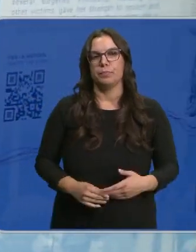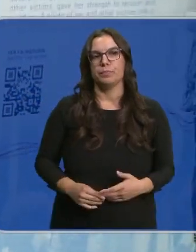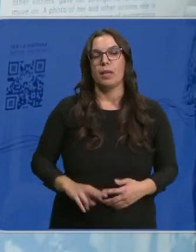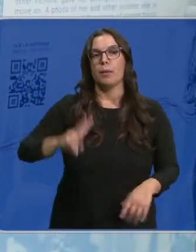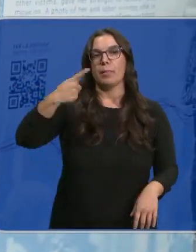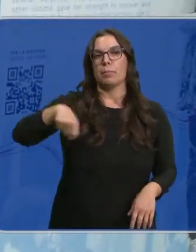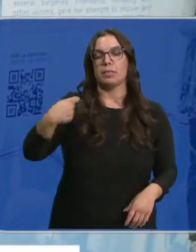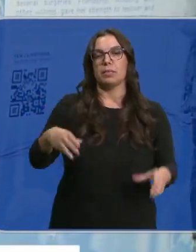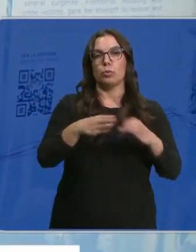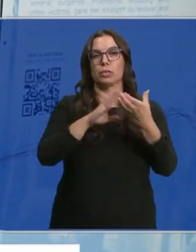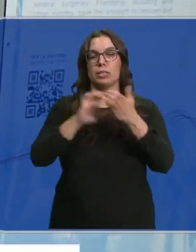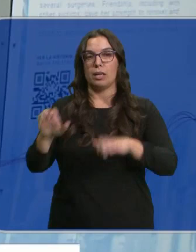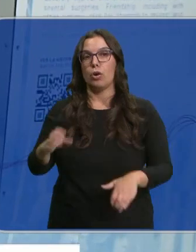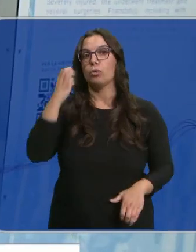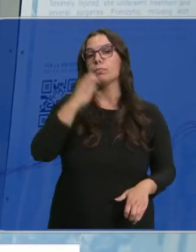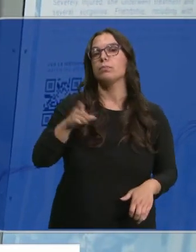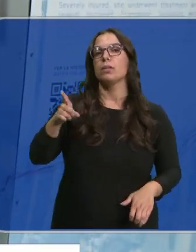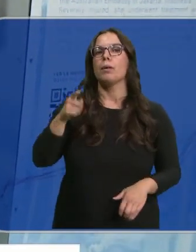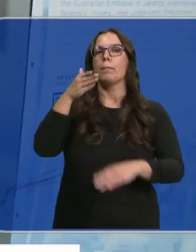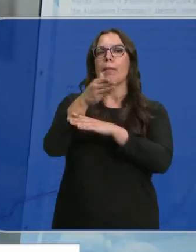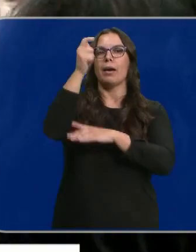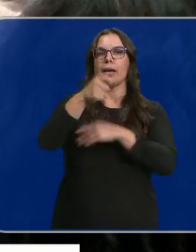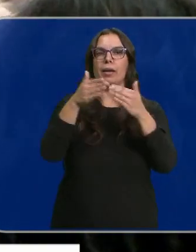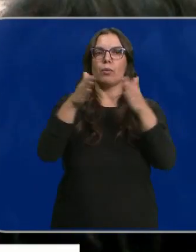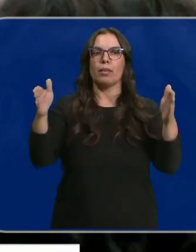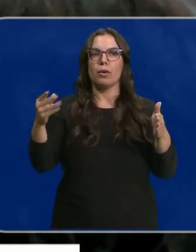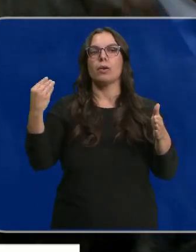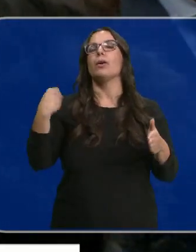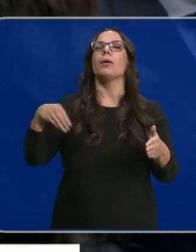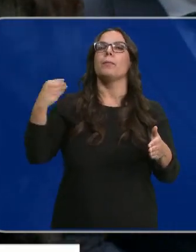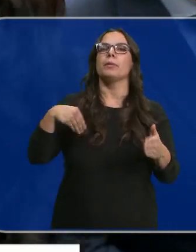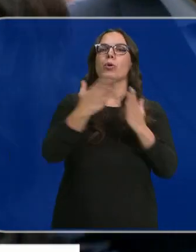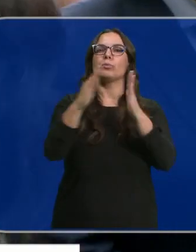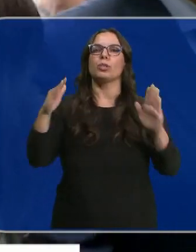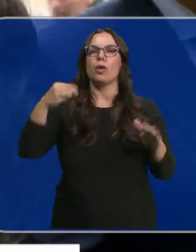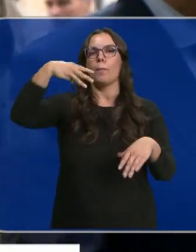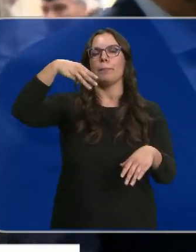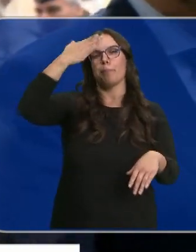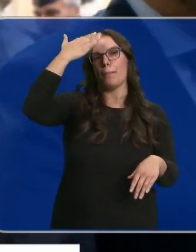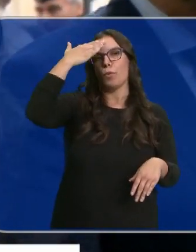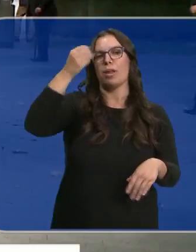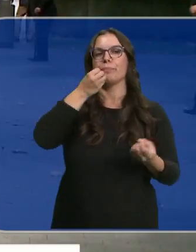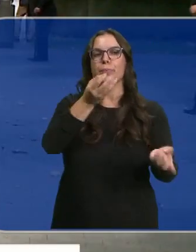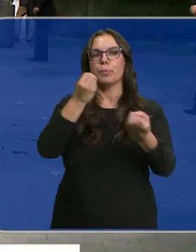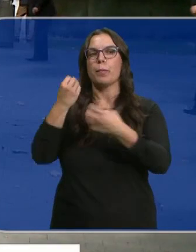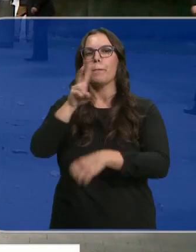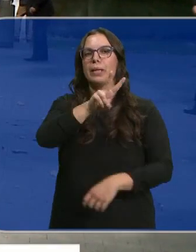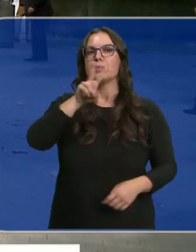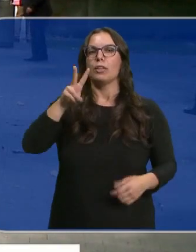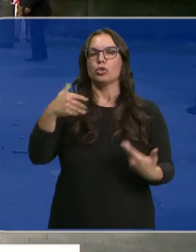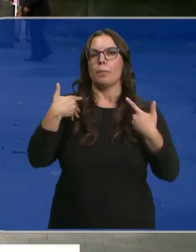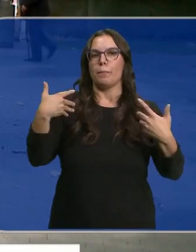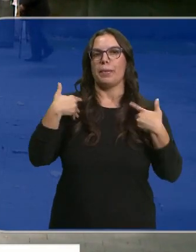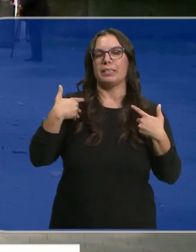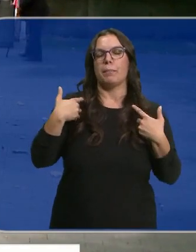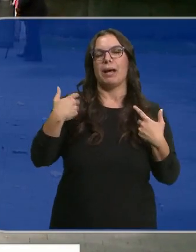El vicepresidente de la Junta, Juan García Gallardo, ha inaugurado la exposición Memorias de Valladolid. Se trata de paneles con los testimonios de 22 víctimas del